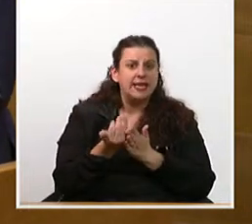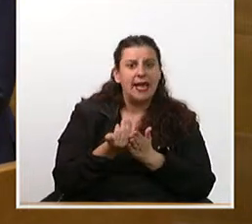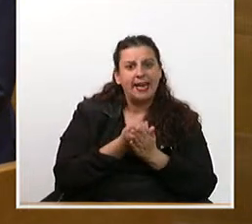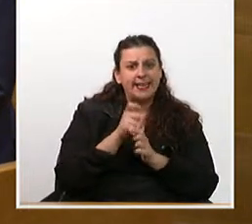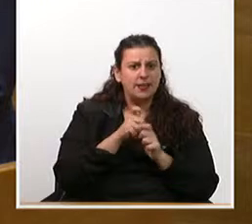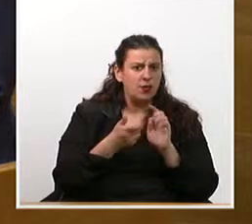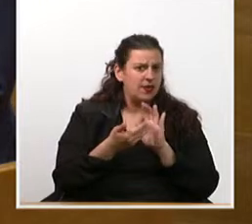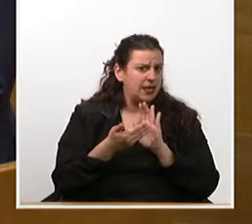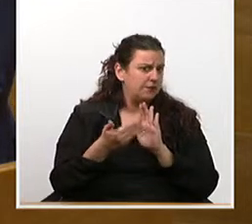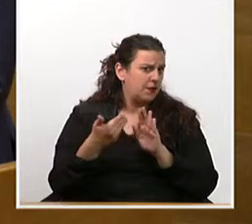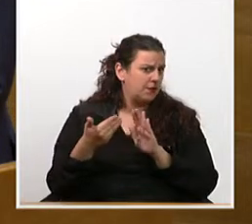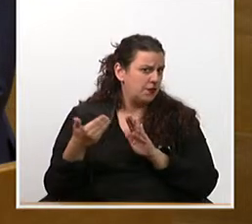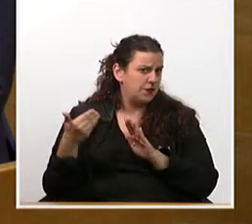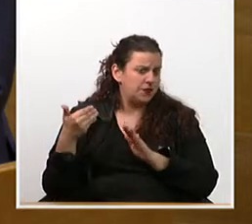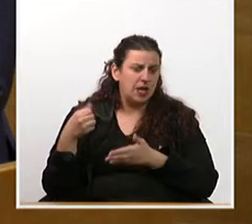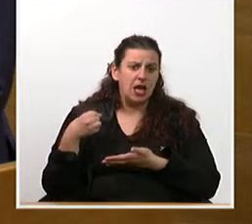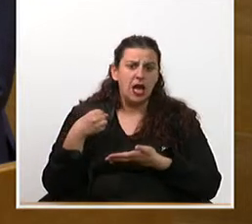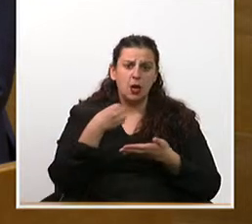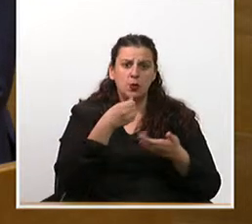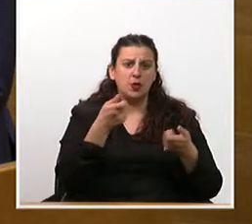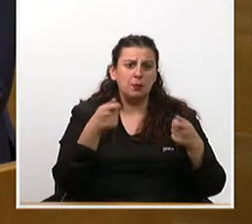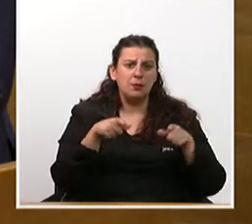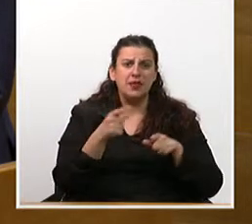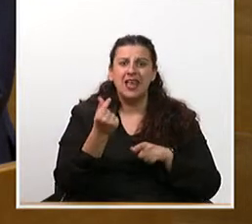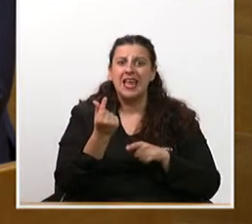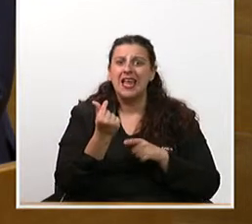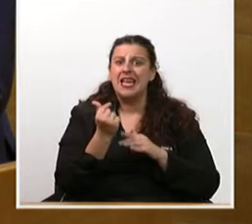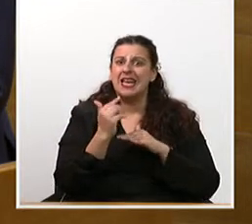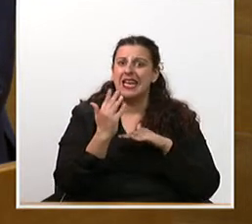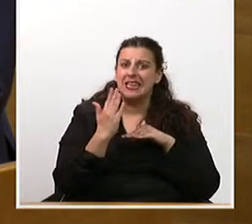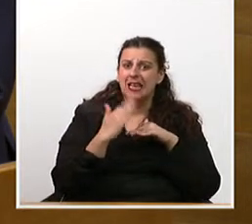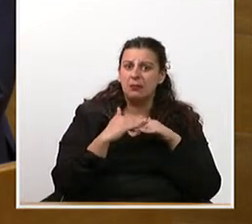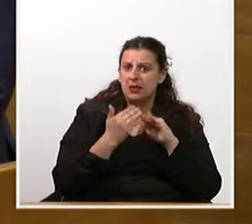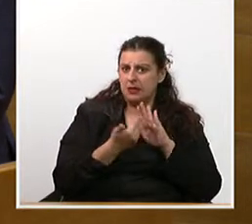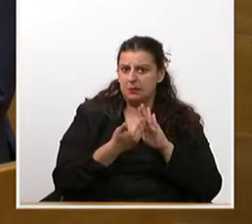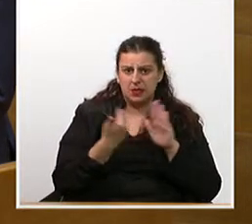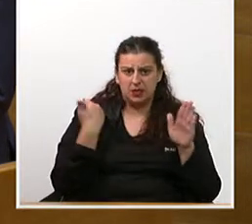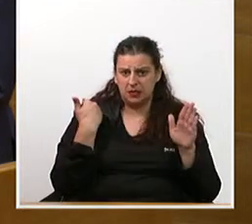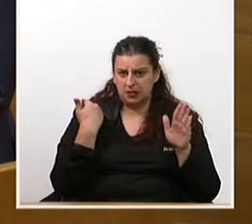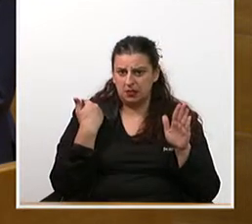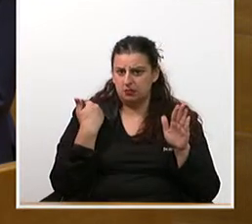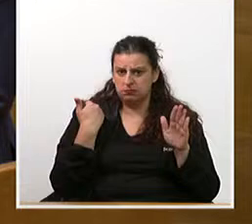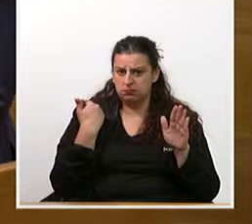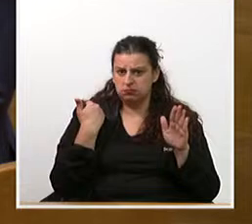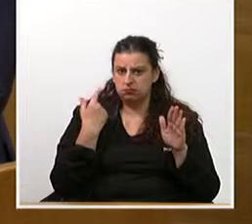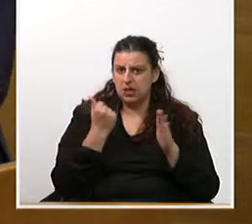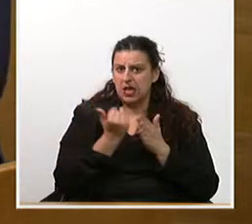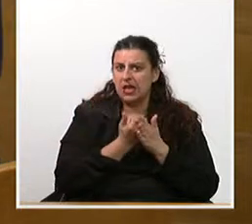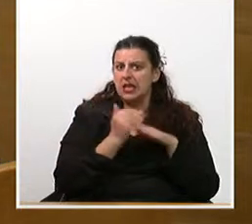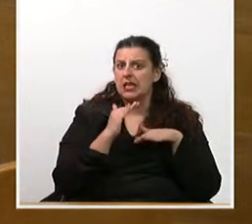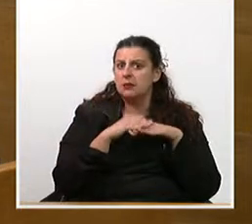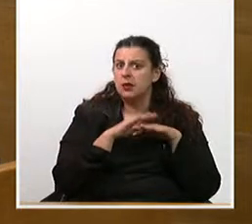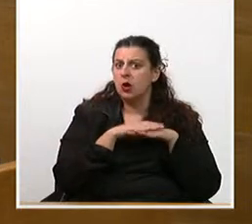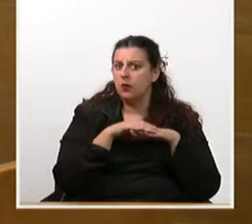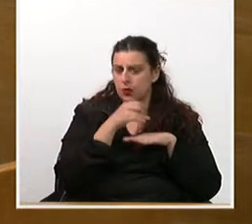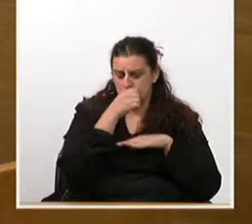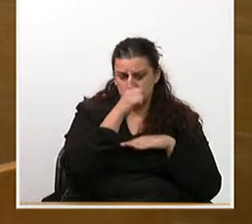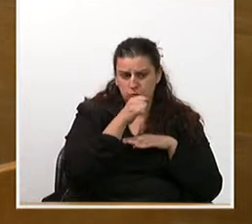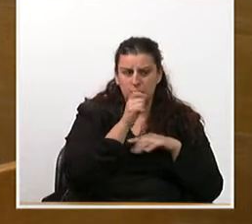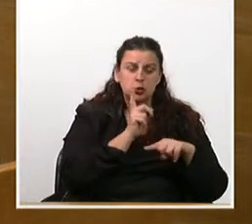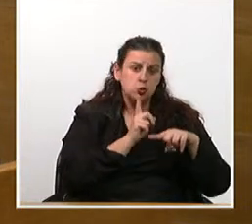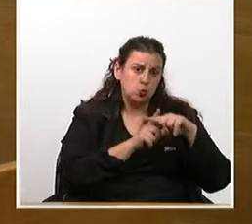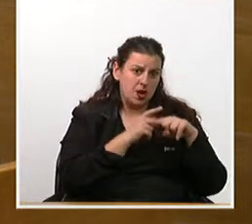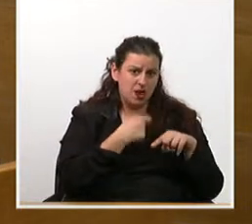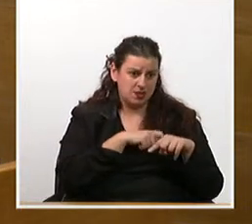ciudadanía una ayuda similar a la renta mínima eh que que implantó eh implantada por el gobierno del psoe y de sumar en toda